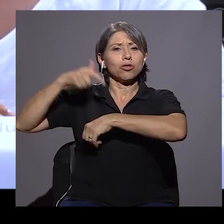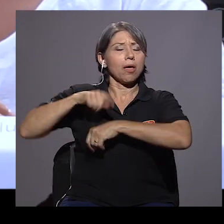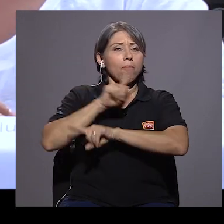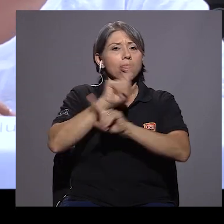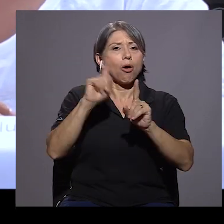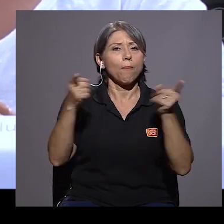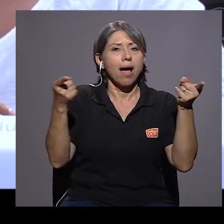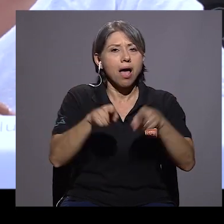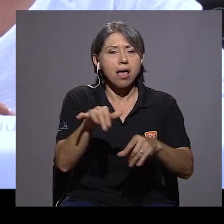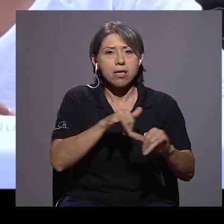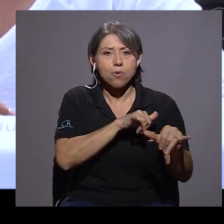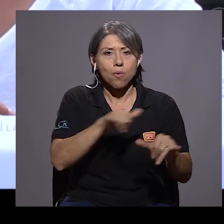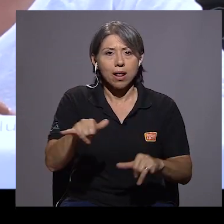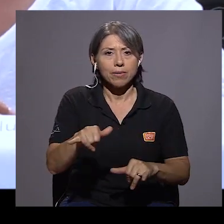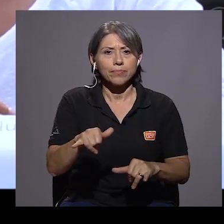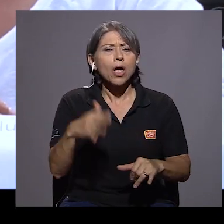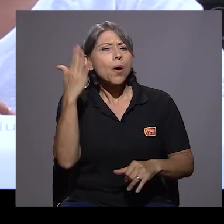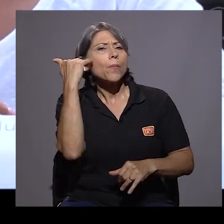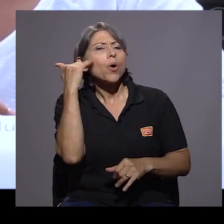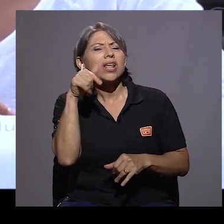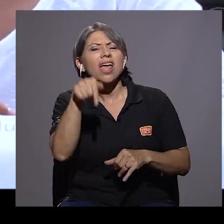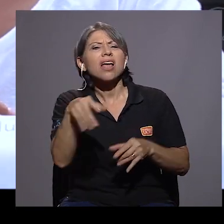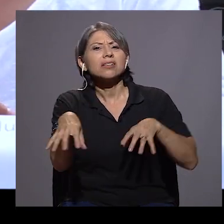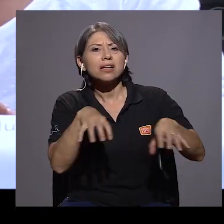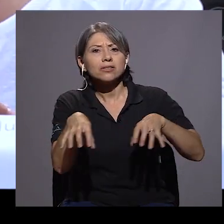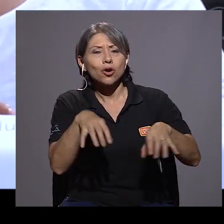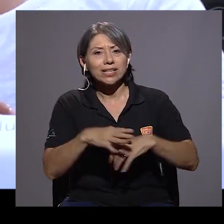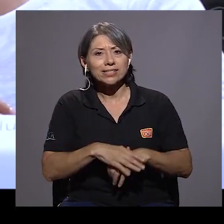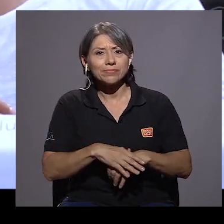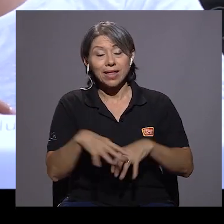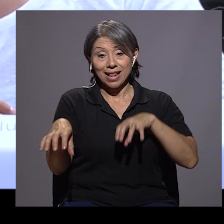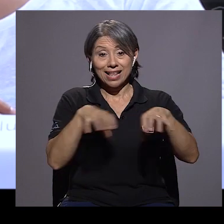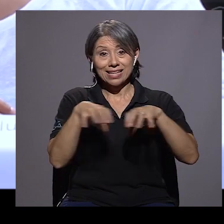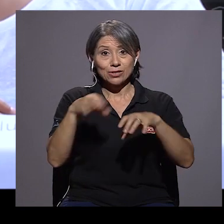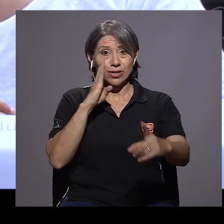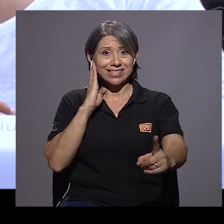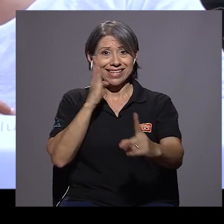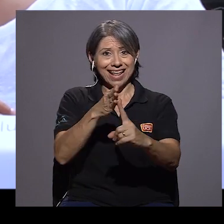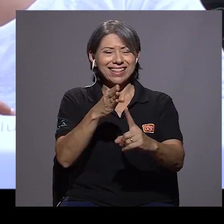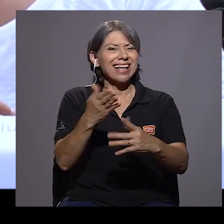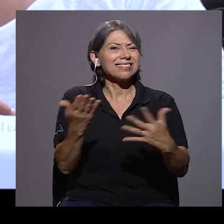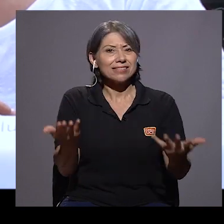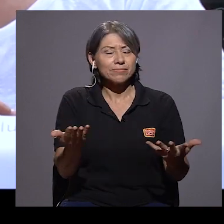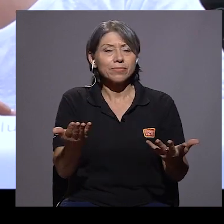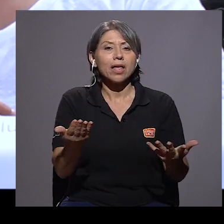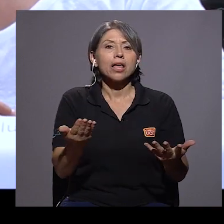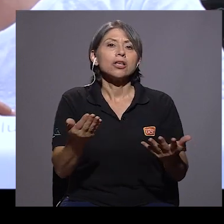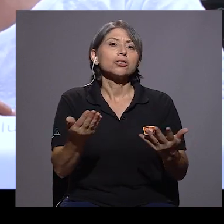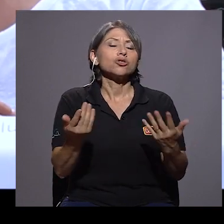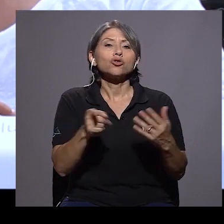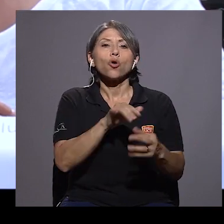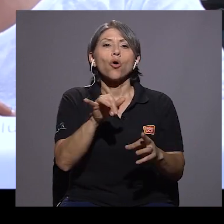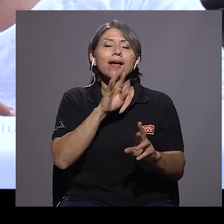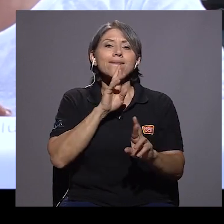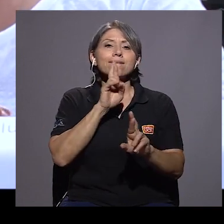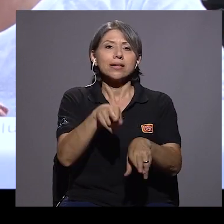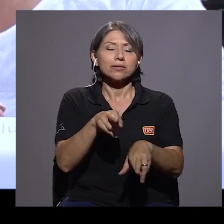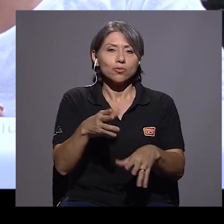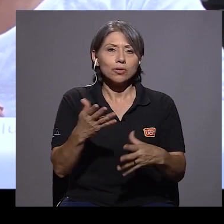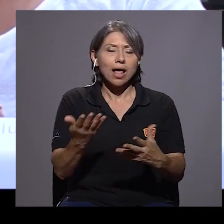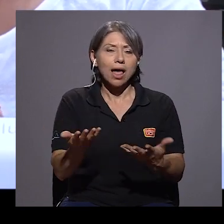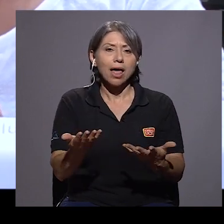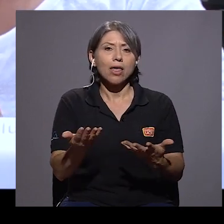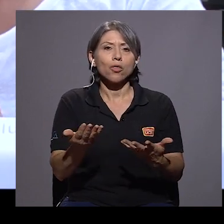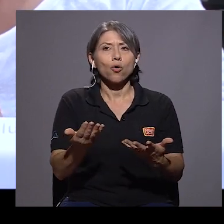pasaba hace mucho tiempo. ¿El porqué de las acciones? Bueno, las acciones directas que tomamos